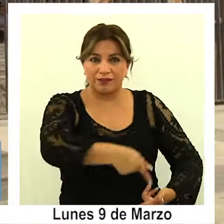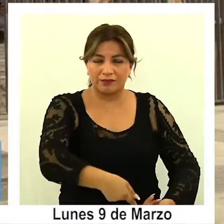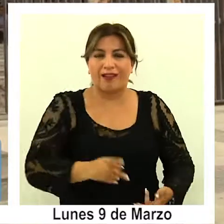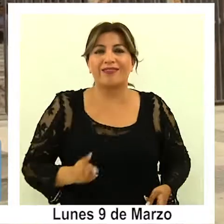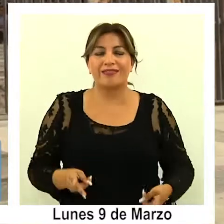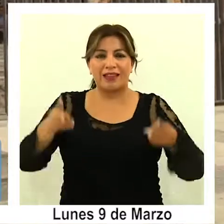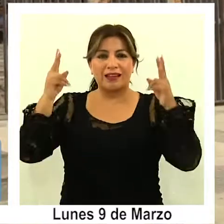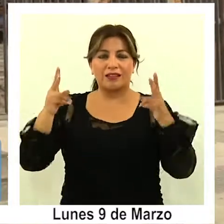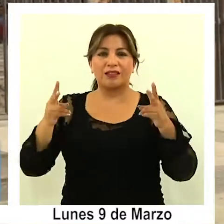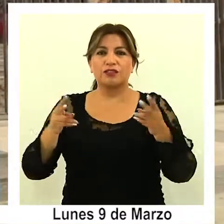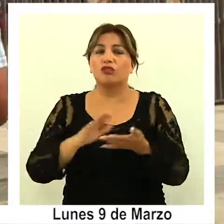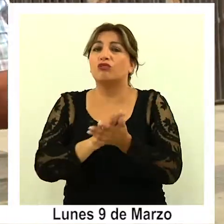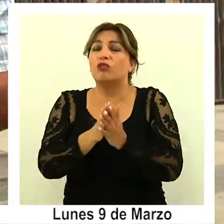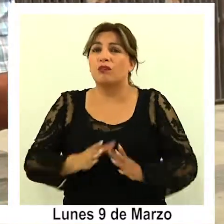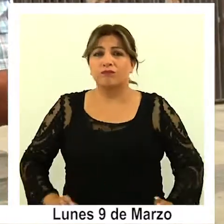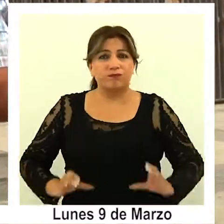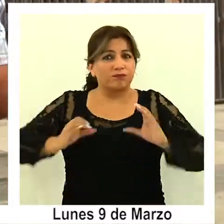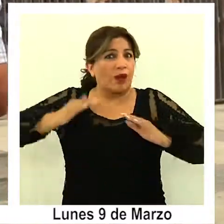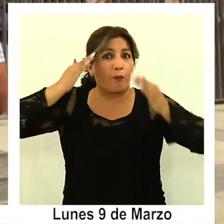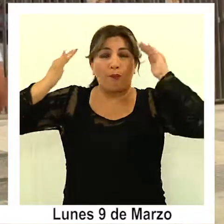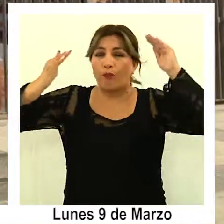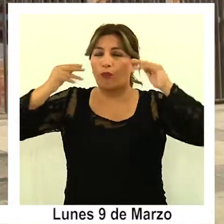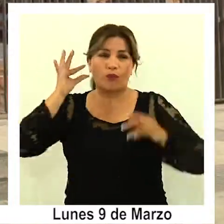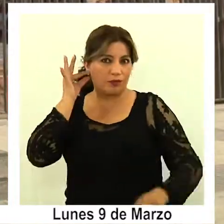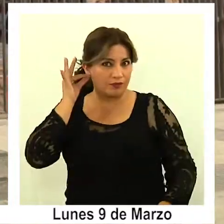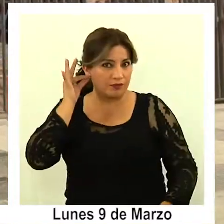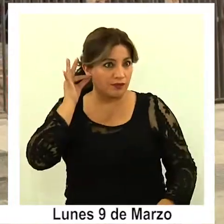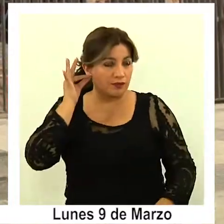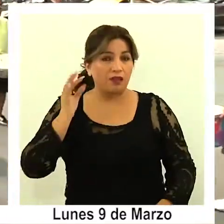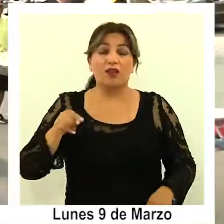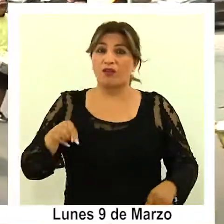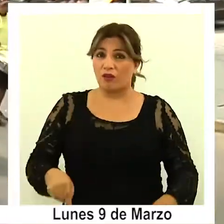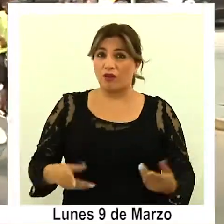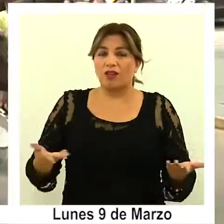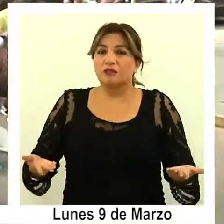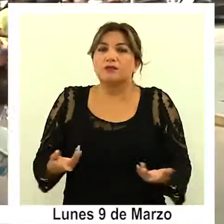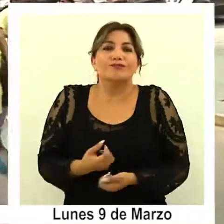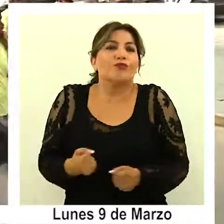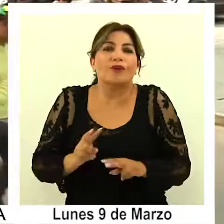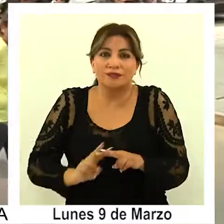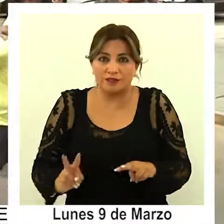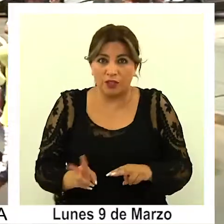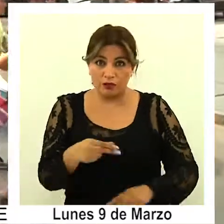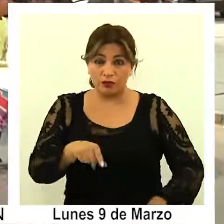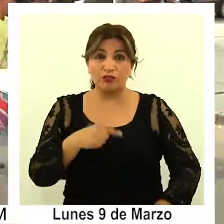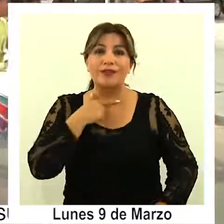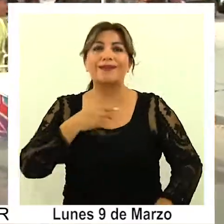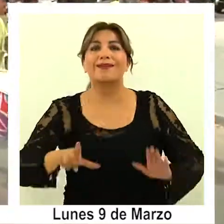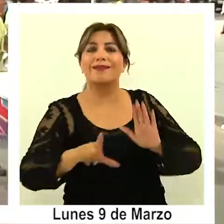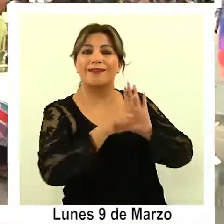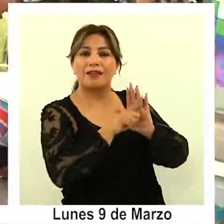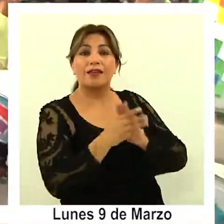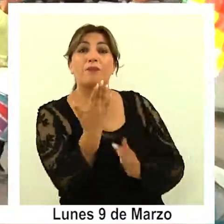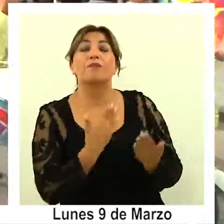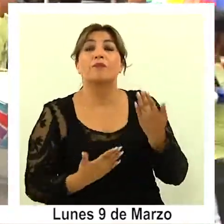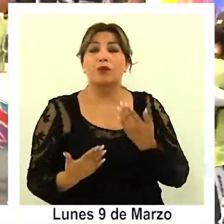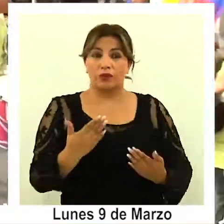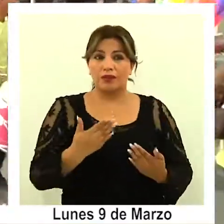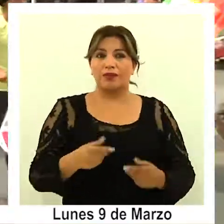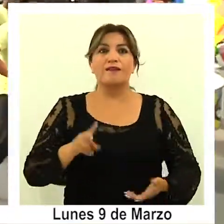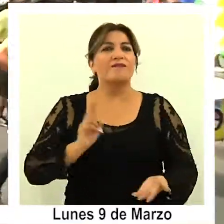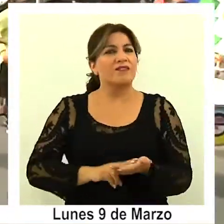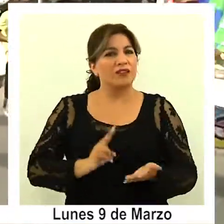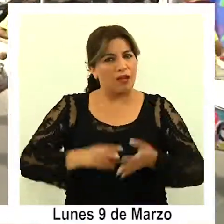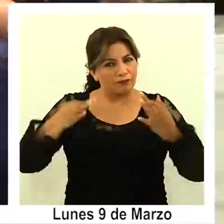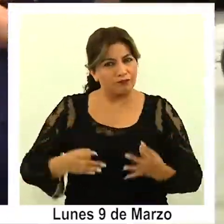garante de los derechos y de la integridad física y psicológica de la mujer sin embargo hoy en día eso no está no queremos leyes que